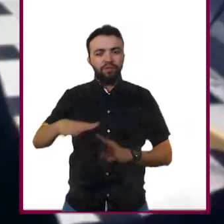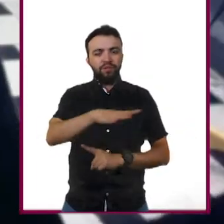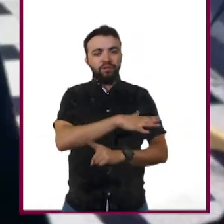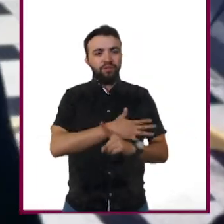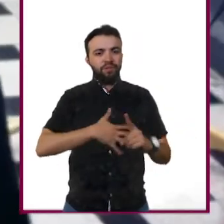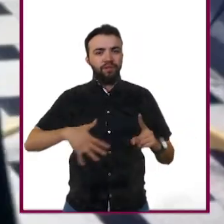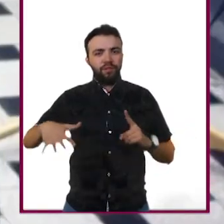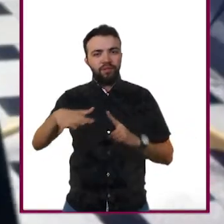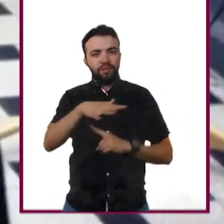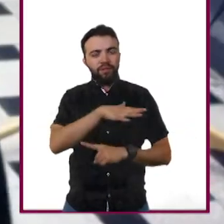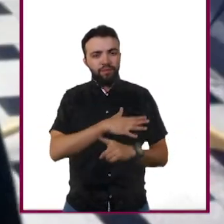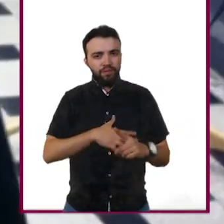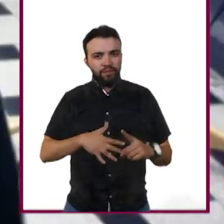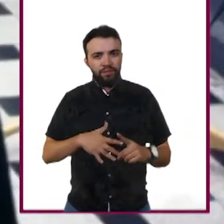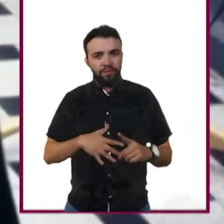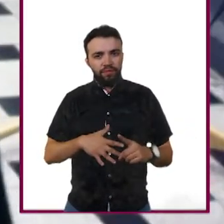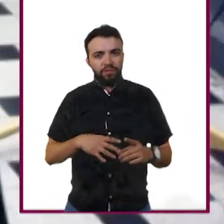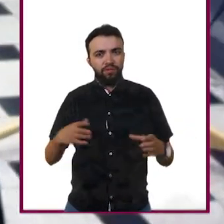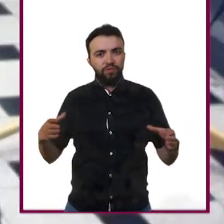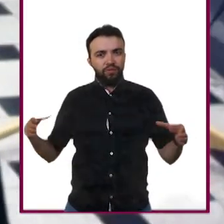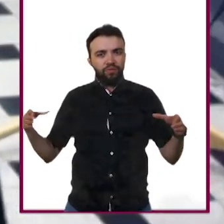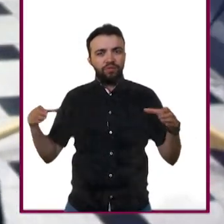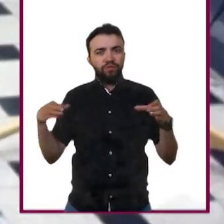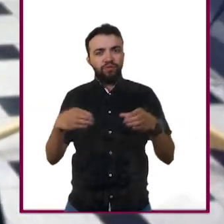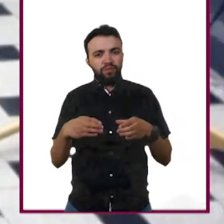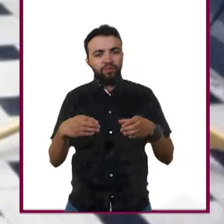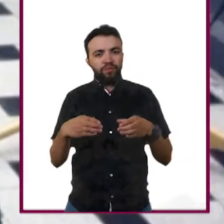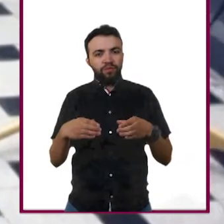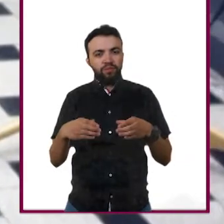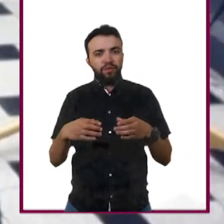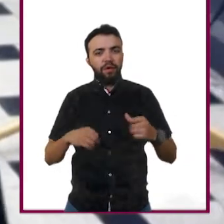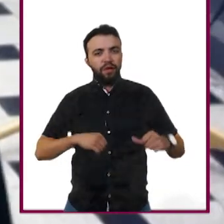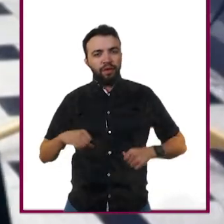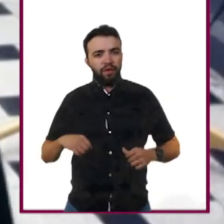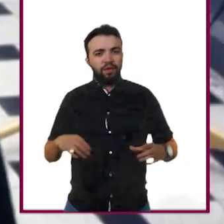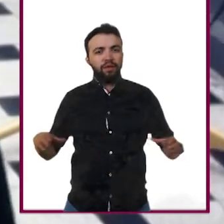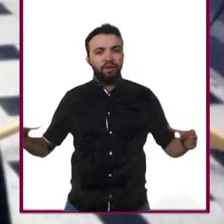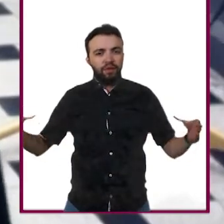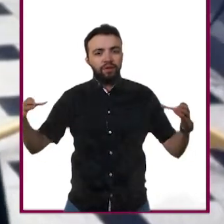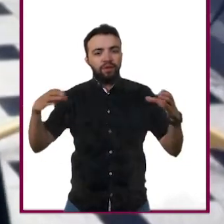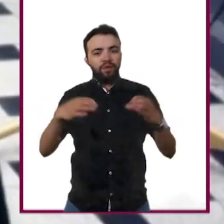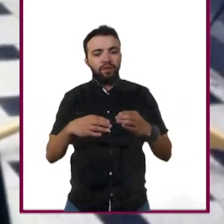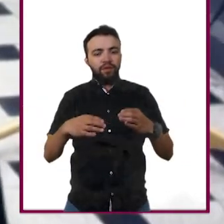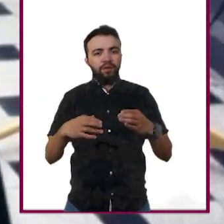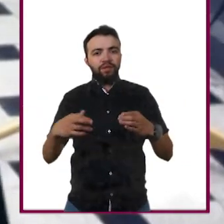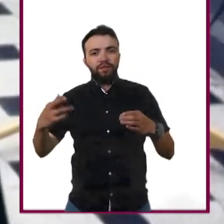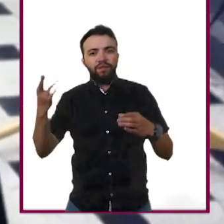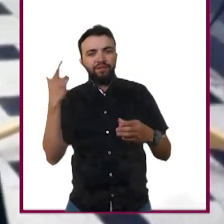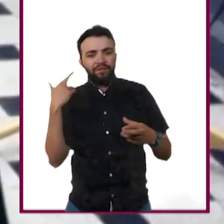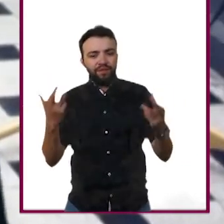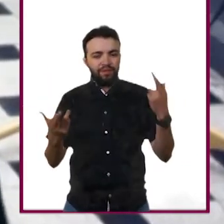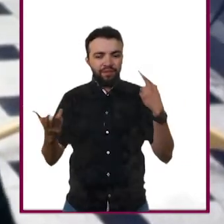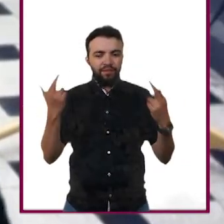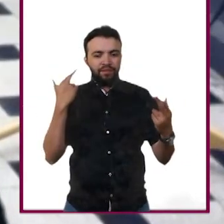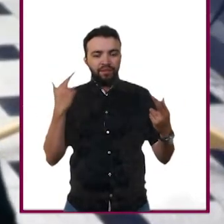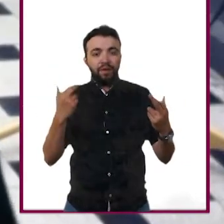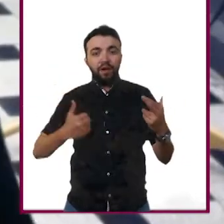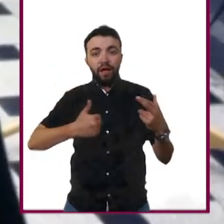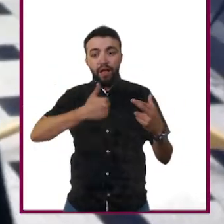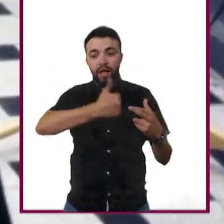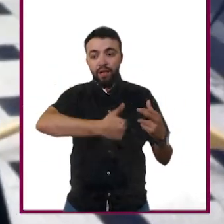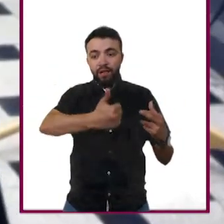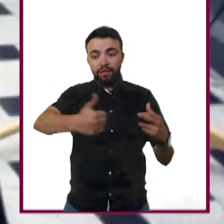comunitaria, en conjunto, colectiva más que comunitaria, una acción colectiva, sonora, en donde cada